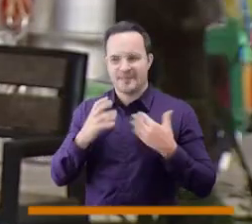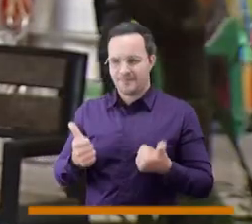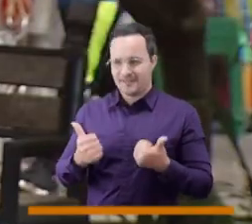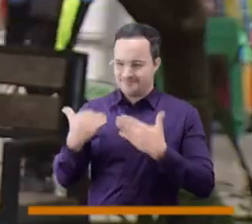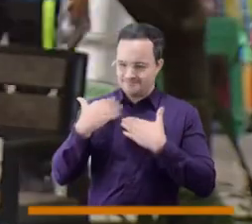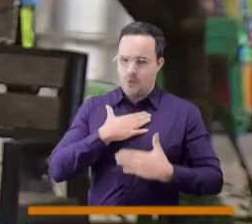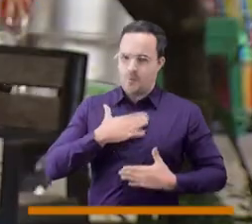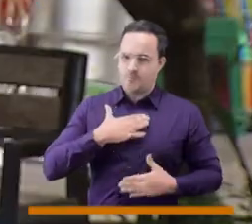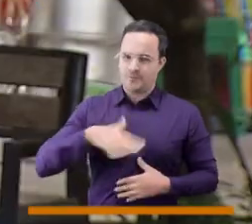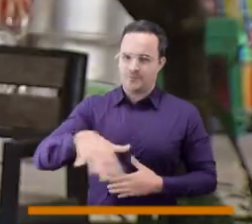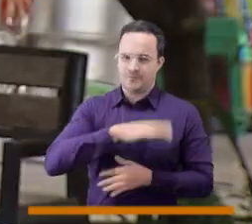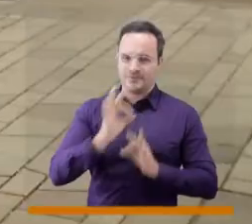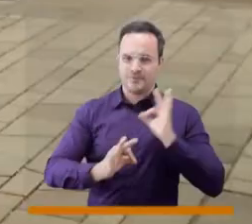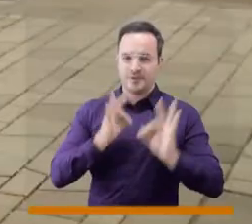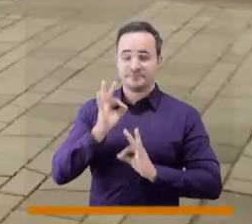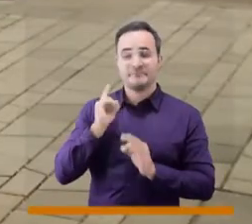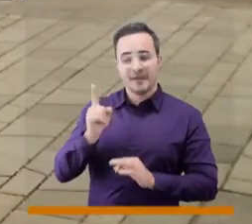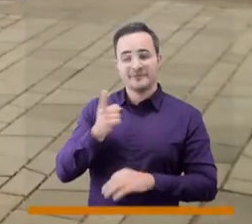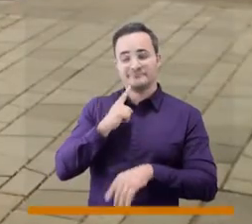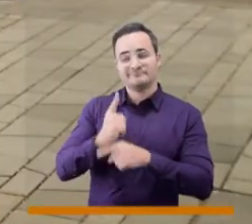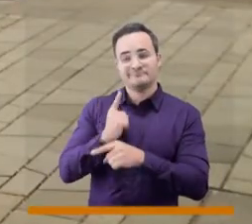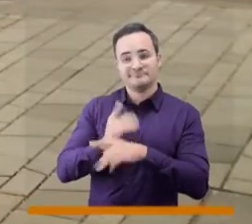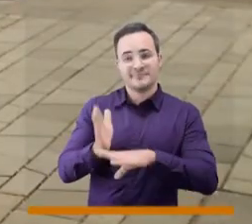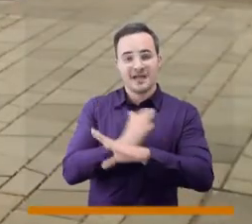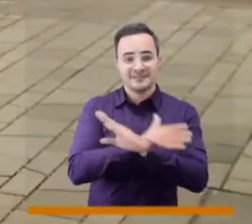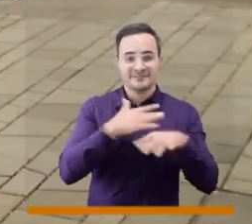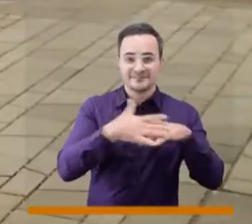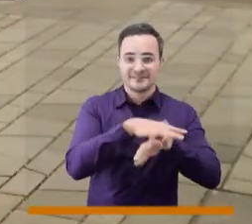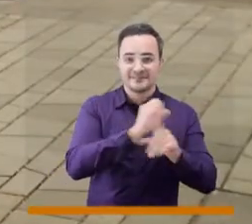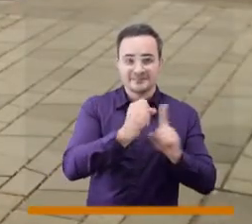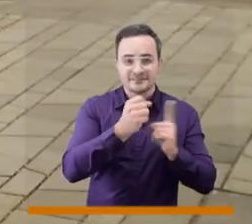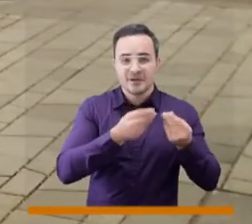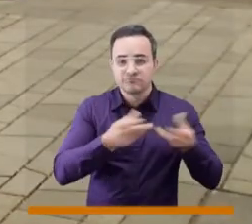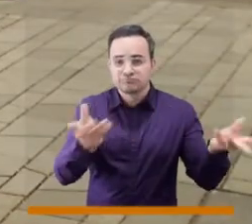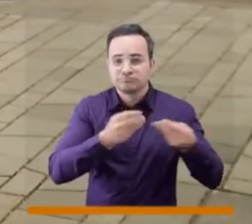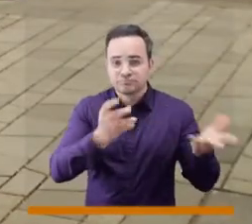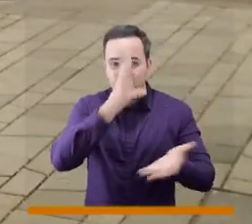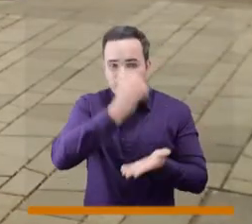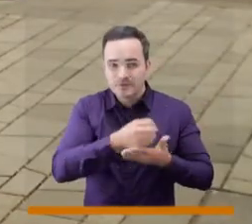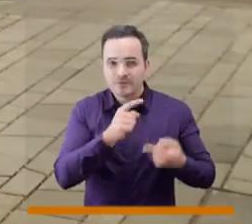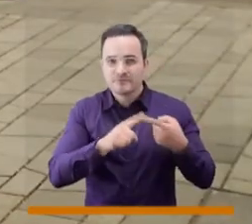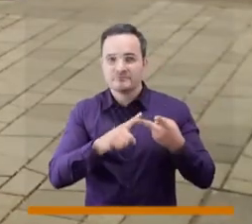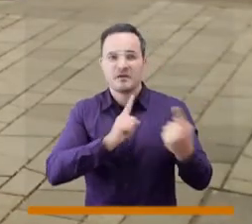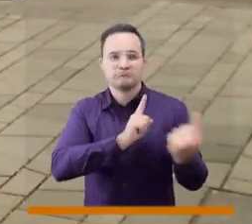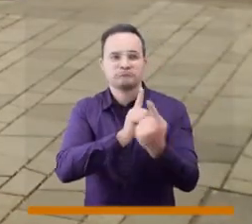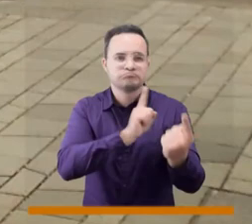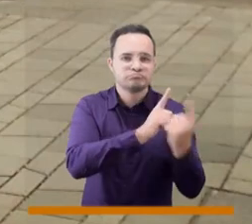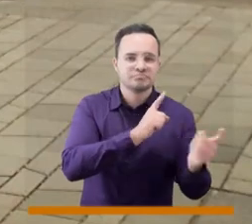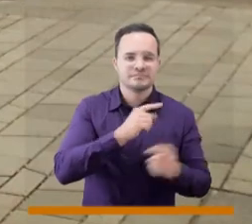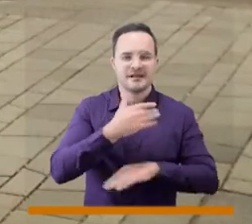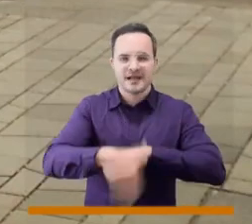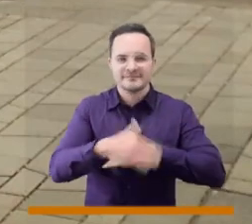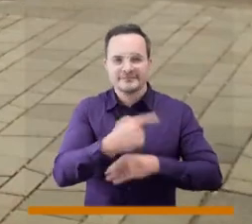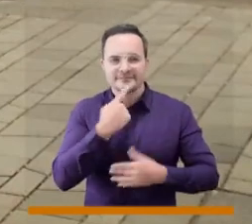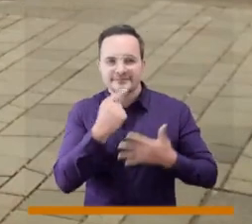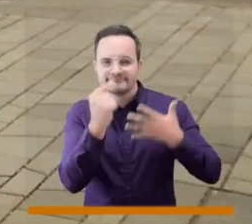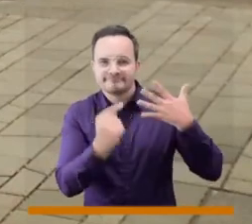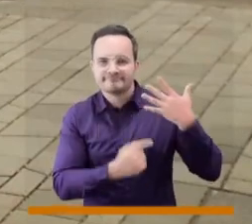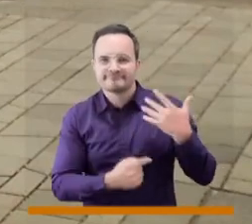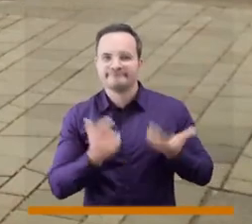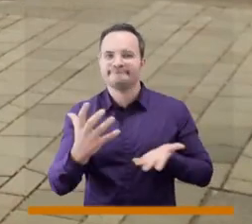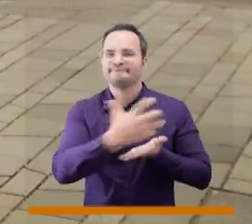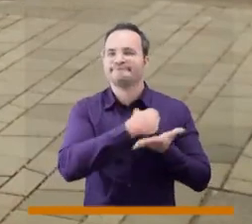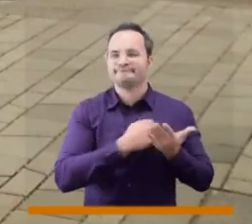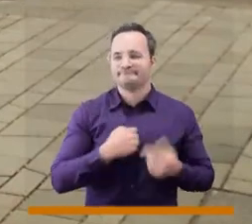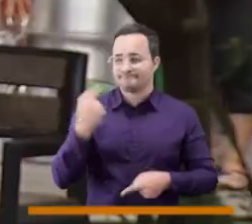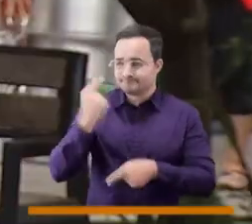condiciones como las que están expresando los ciudadanos en las redes sociales, en las entrevistas en las calles que estamos haciendo. ¿Cómo observa